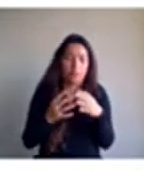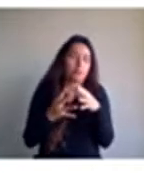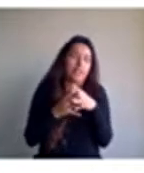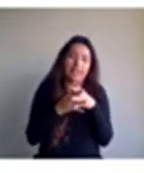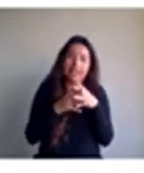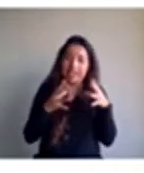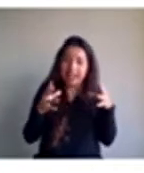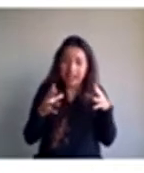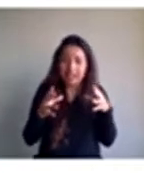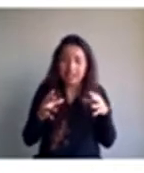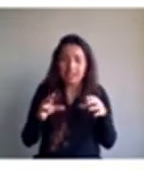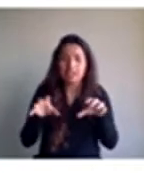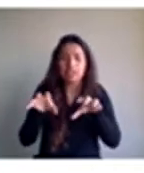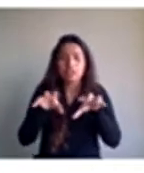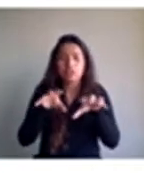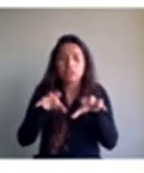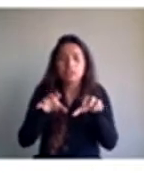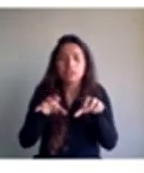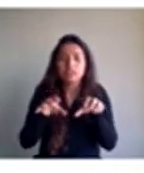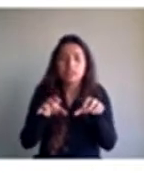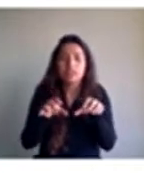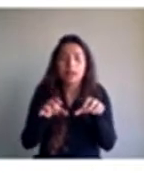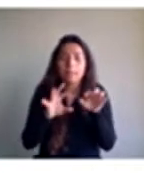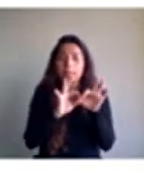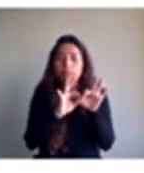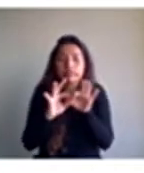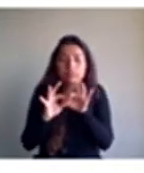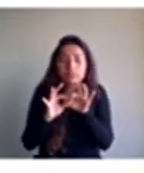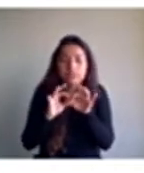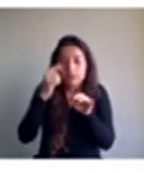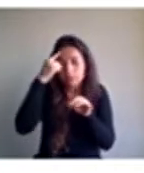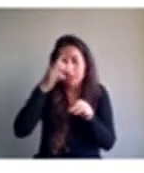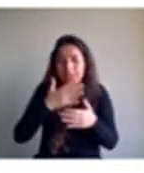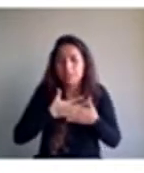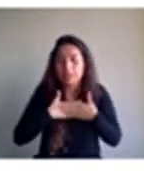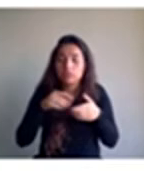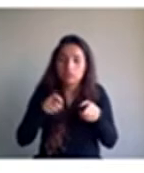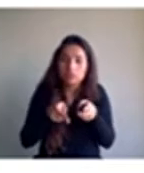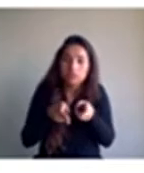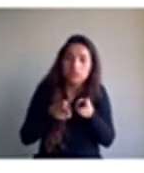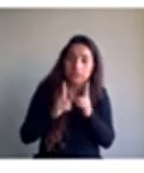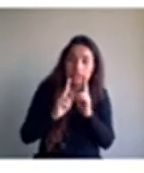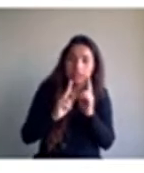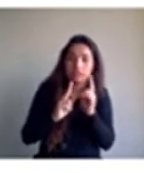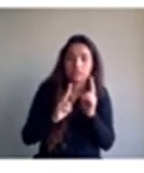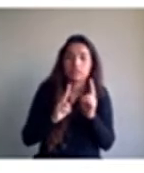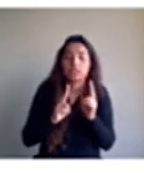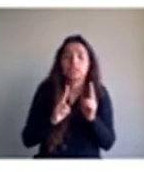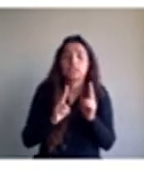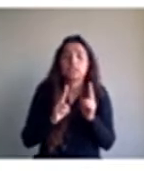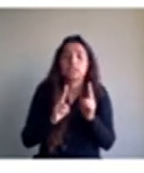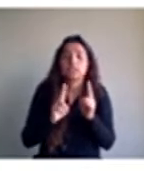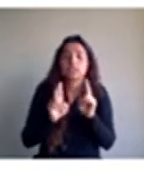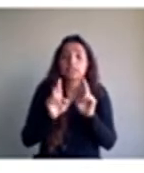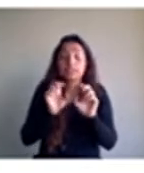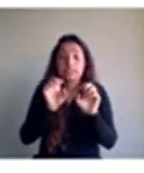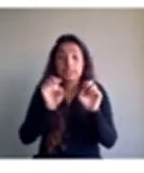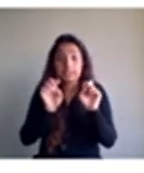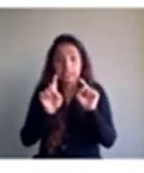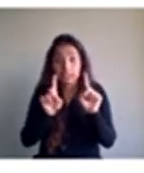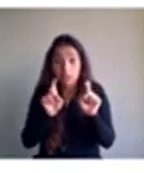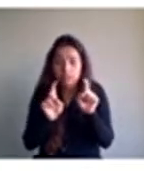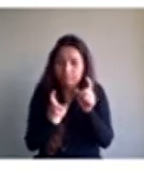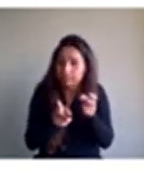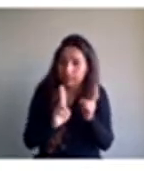porque se trata de un asunto de defensa de derechos se trata de un asunto de desarrollo se trata de un